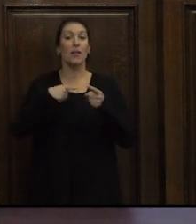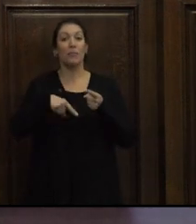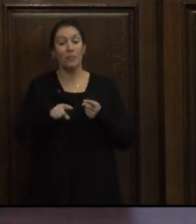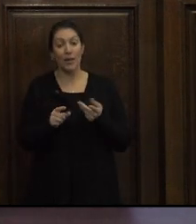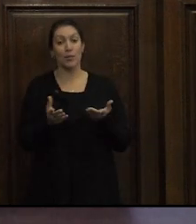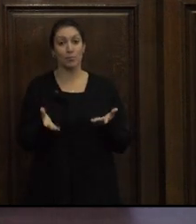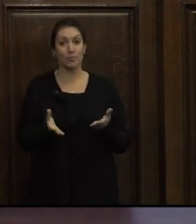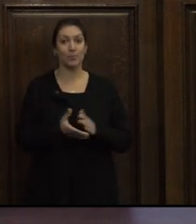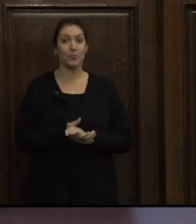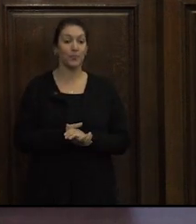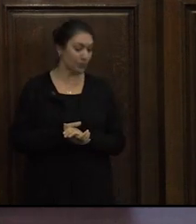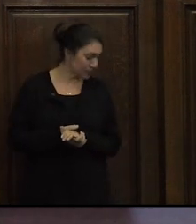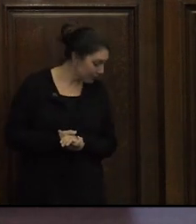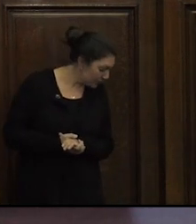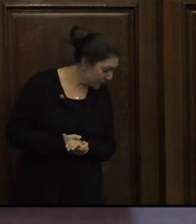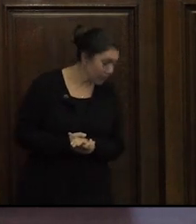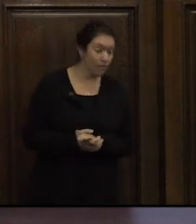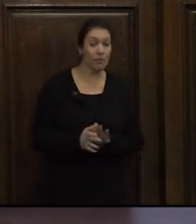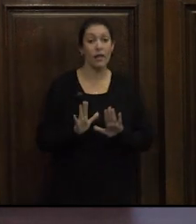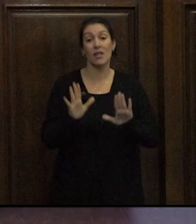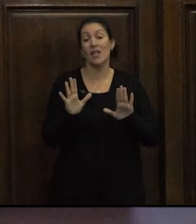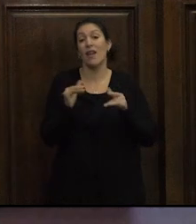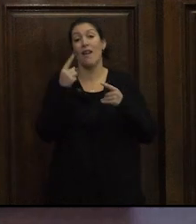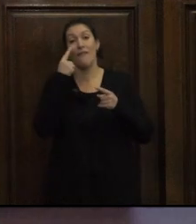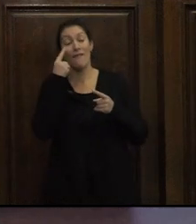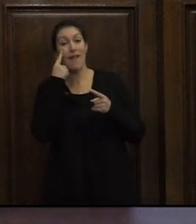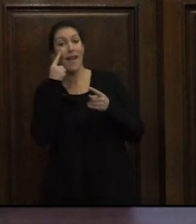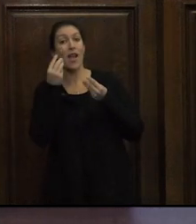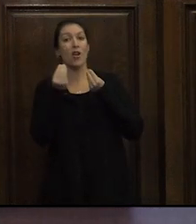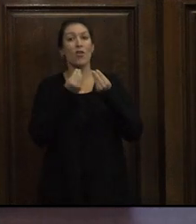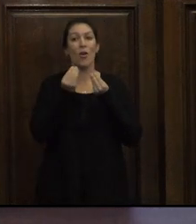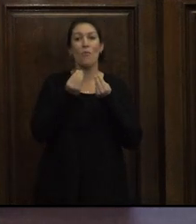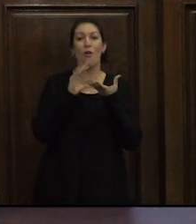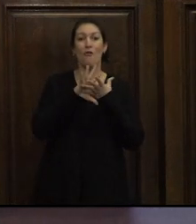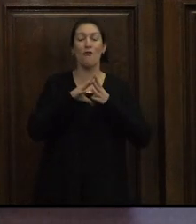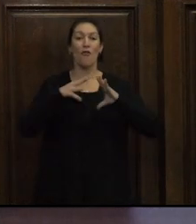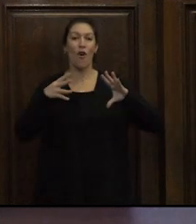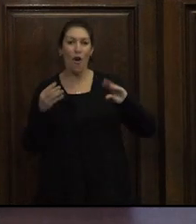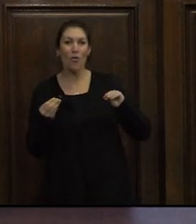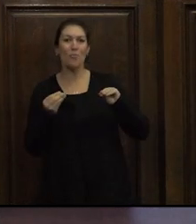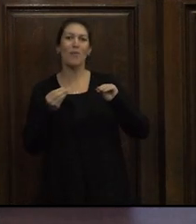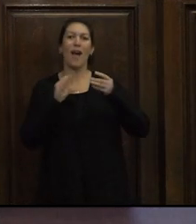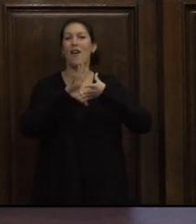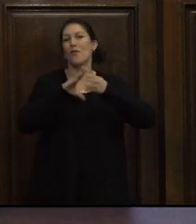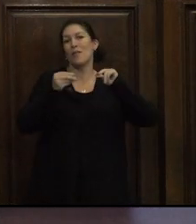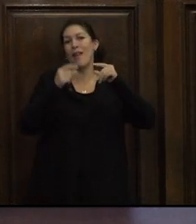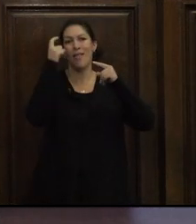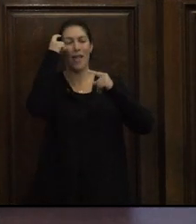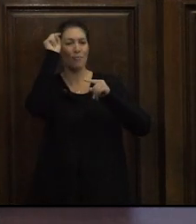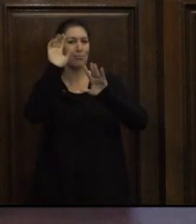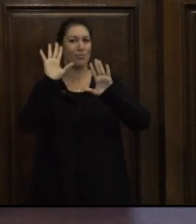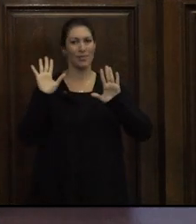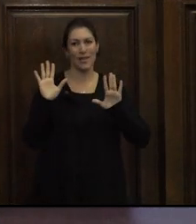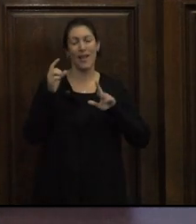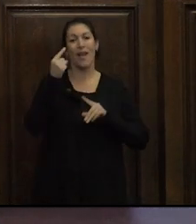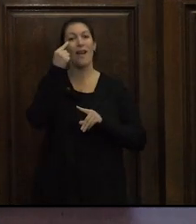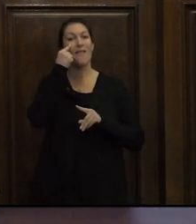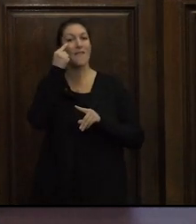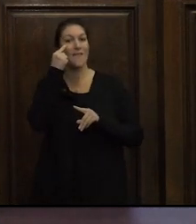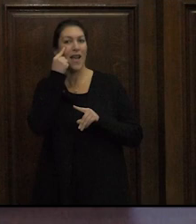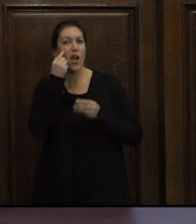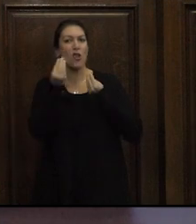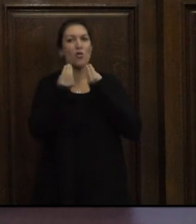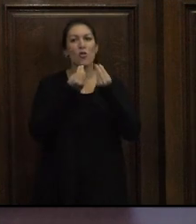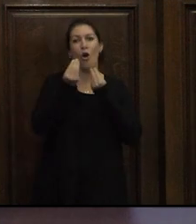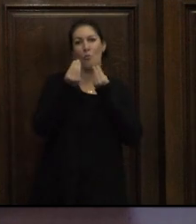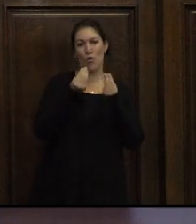figura que se observe. Pero, en fin, básicamente es eso, es una cuestión así del método, de metodología genealógica, digamos, de tratar de